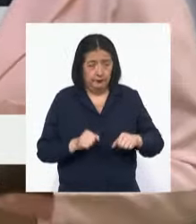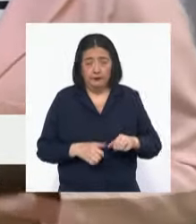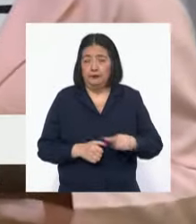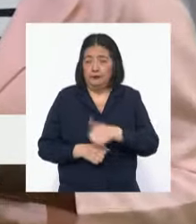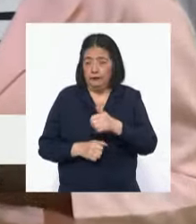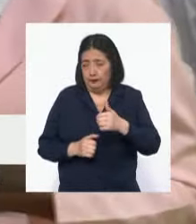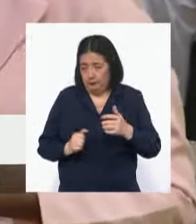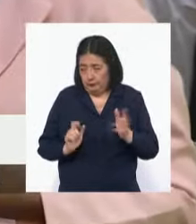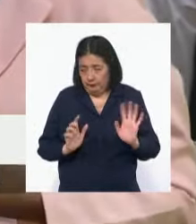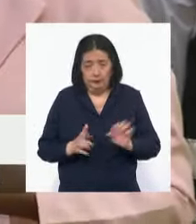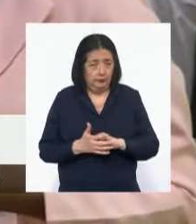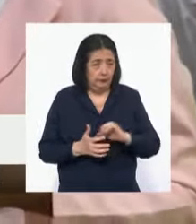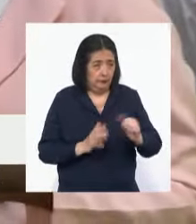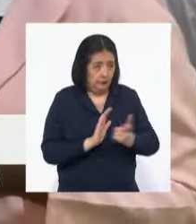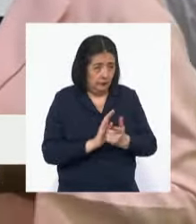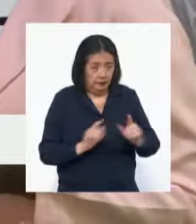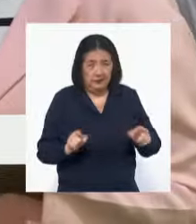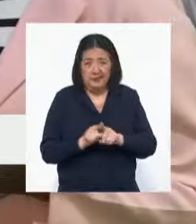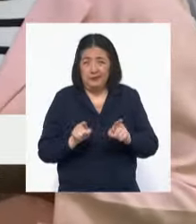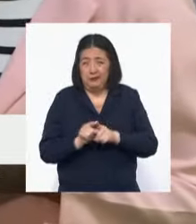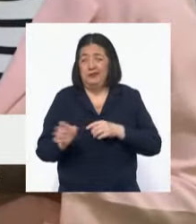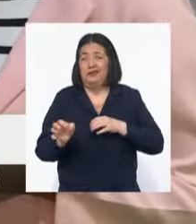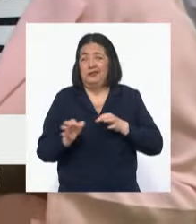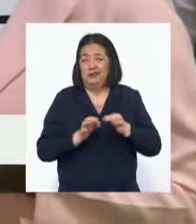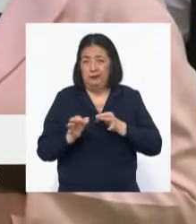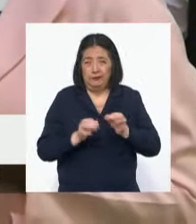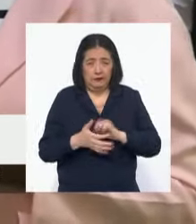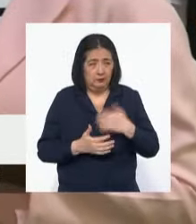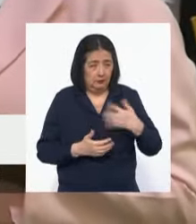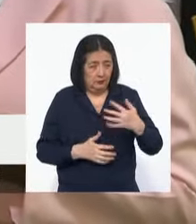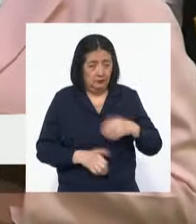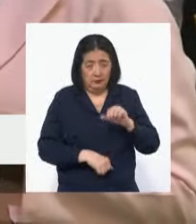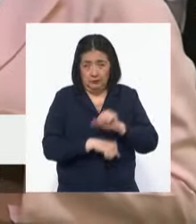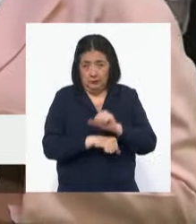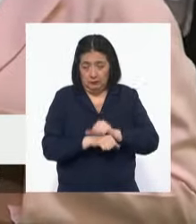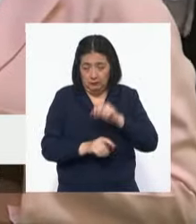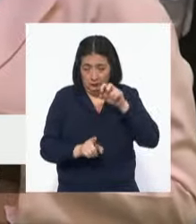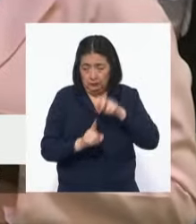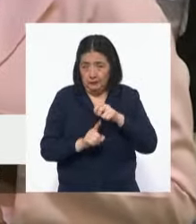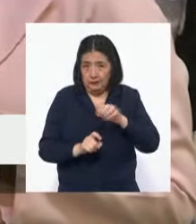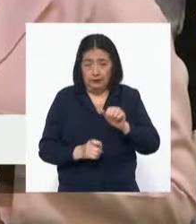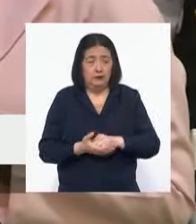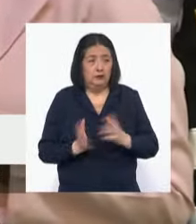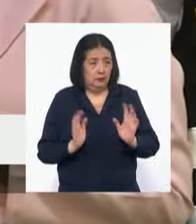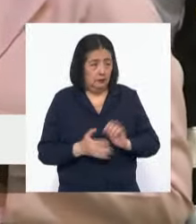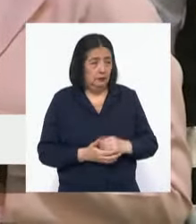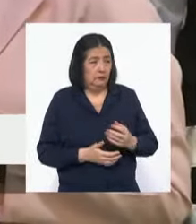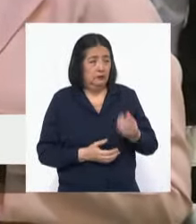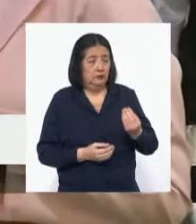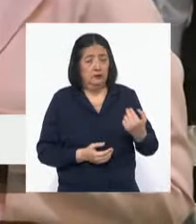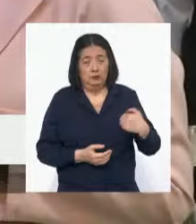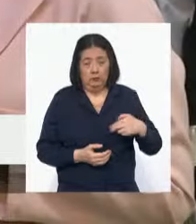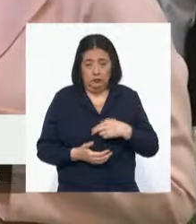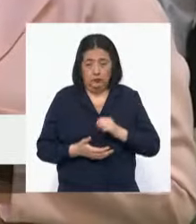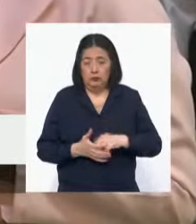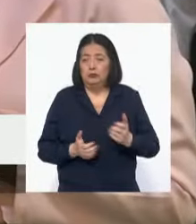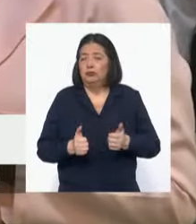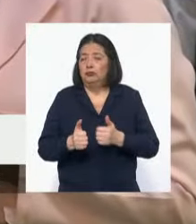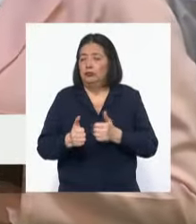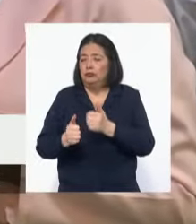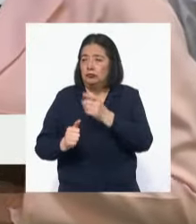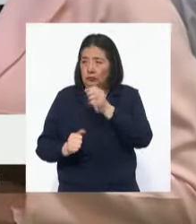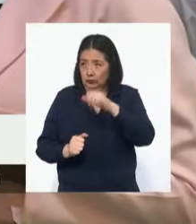delitos. Asimismo, nosotros damos cuenta también de las intervenciones en flagrancia delictiva como consecuencia de nuestro patrullaje, la